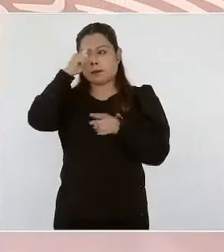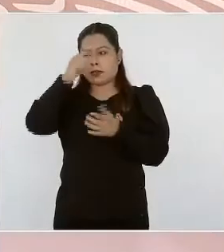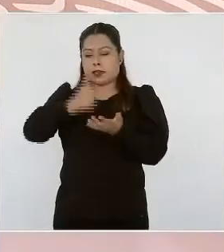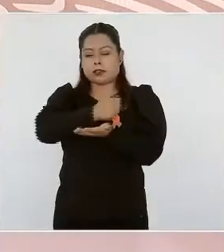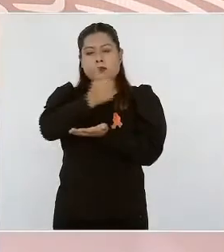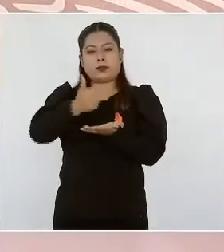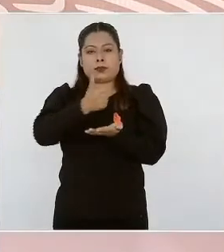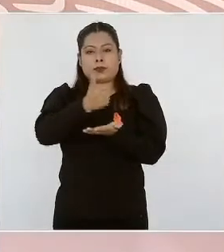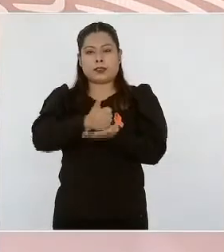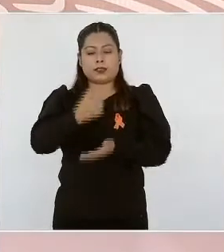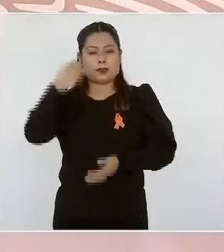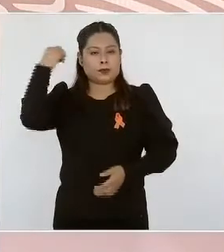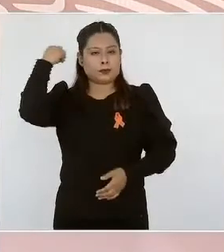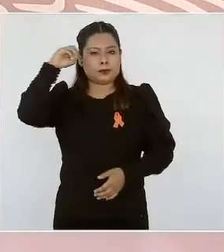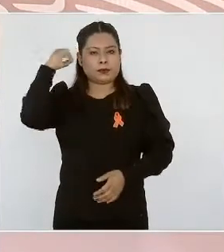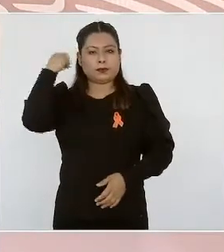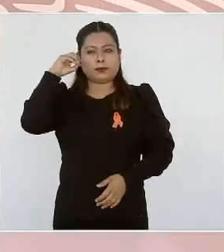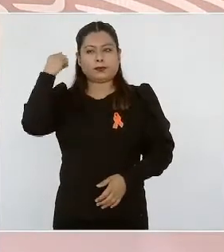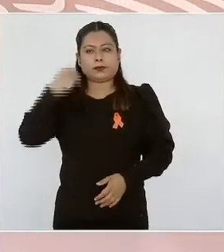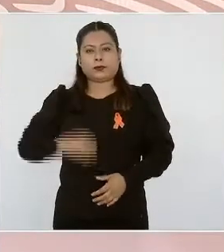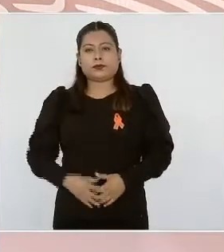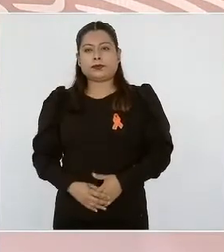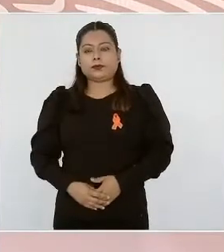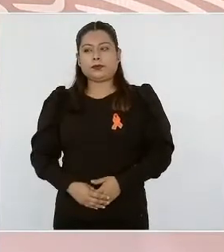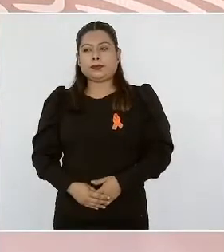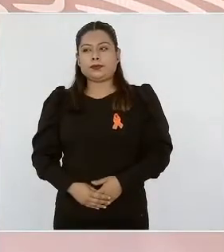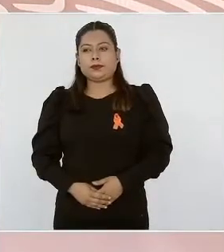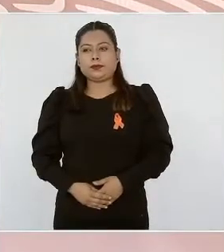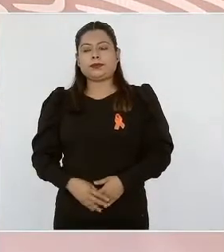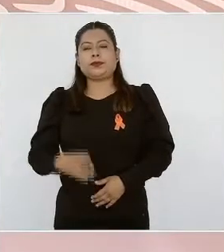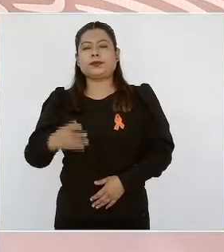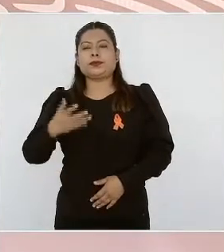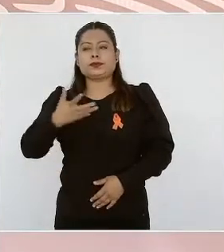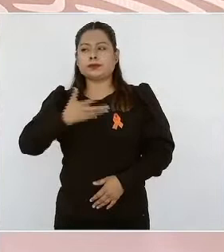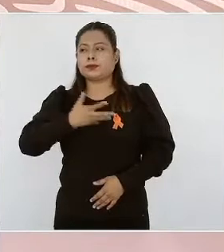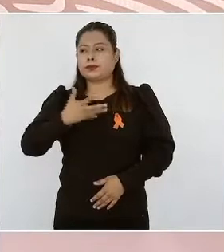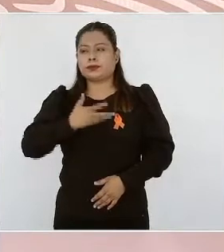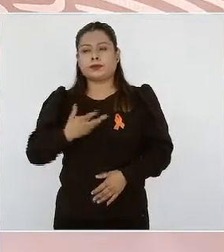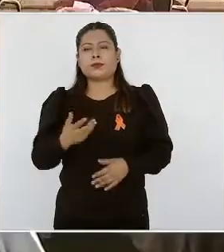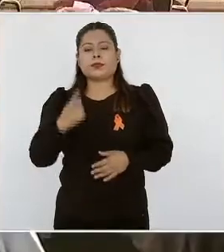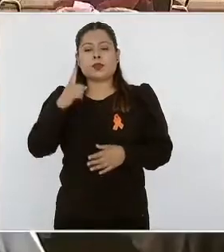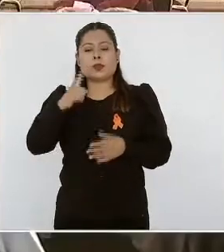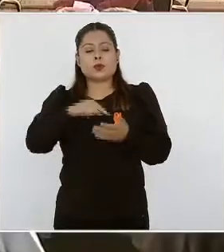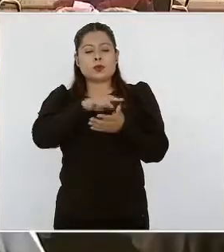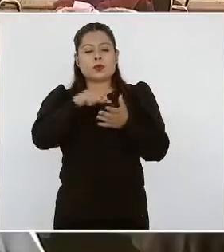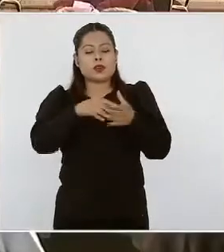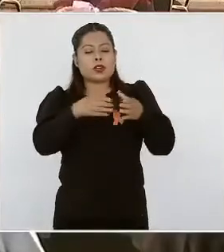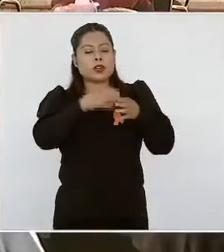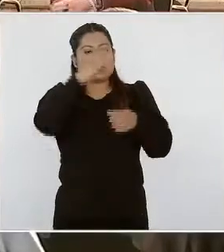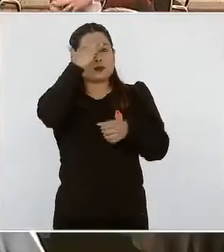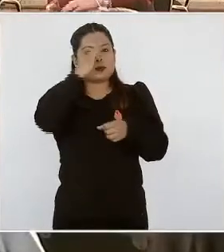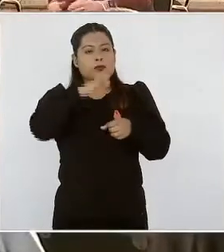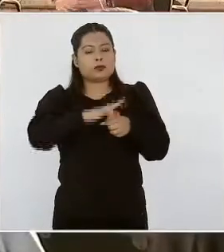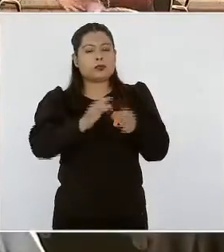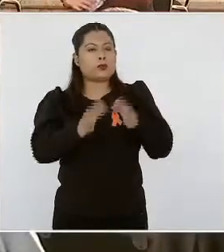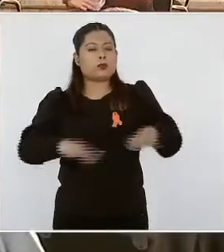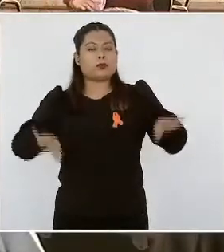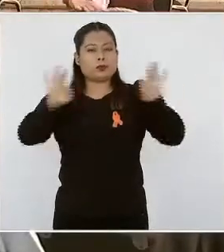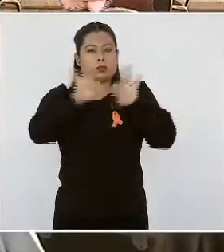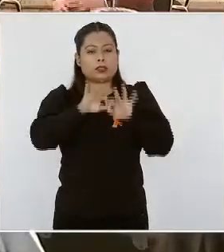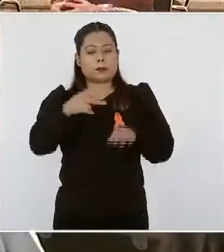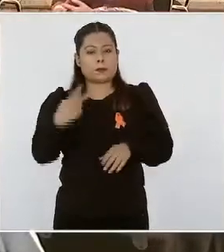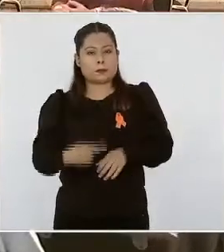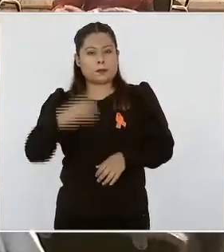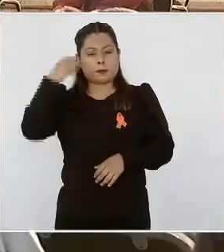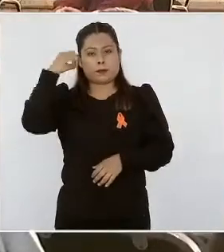Oaxaca, que tendrá pues también un espacio cultural muy importante para Oaxaca y